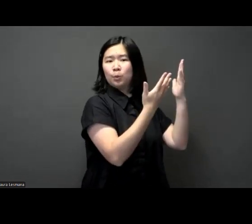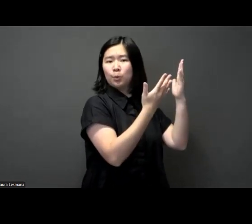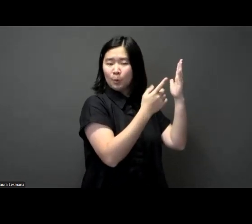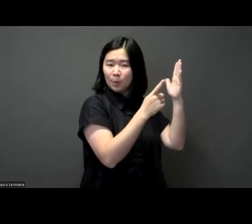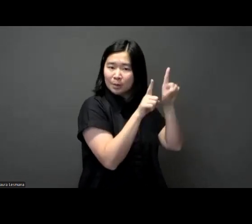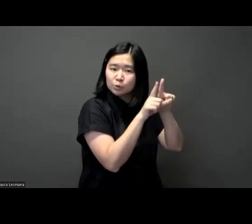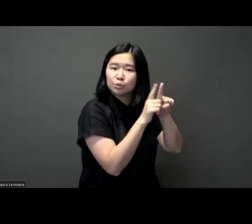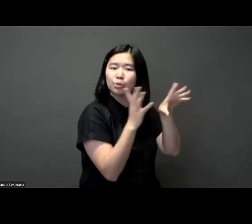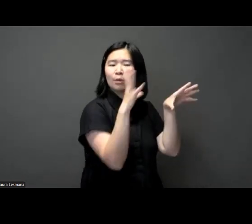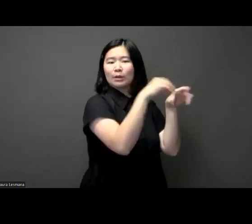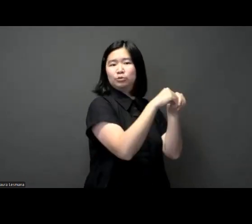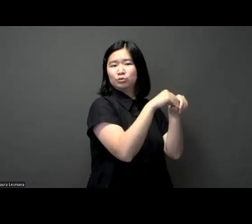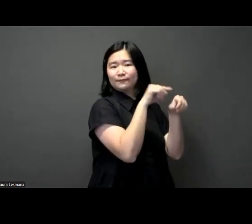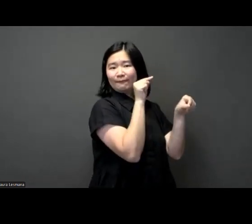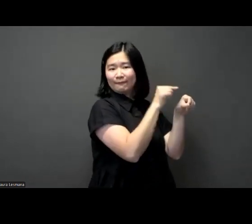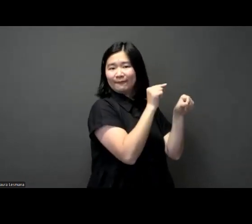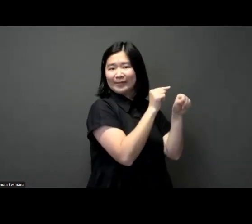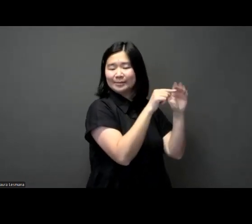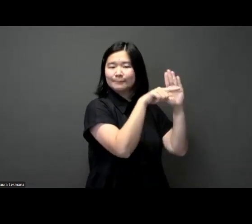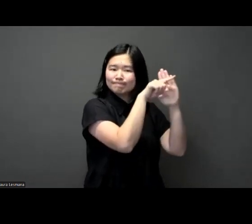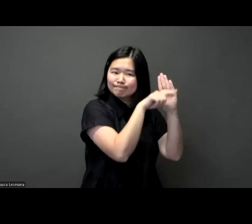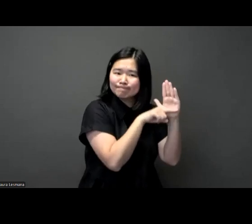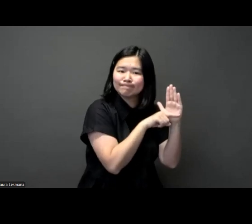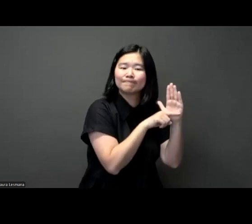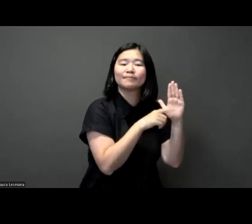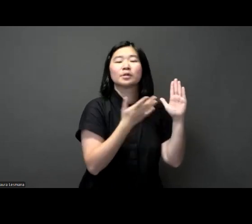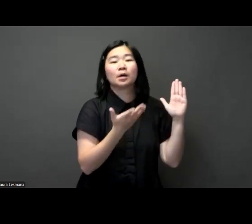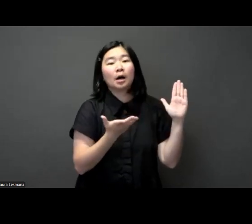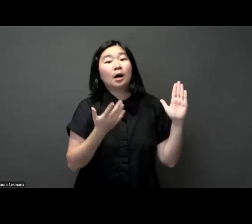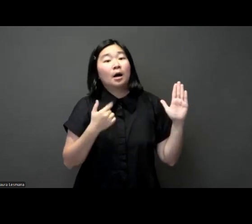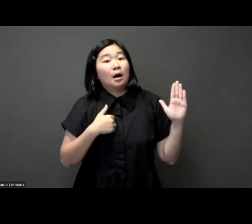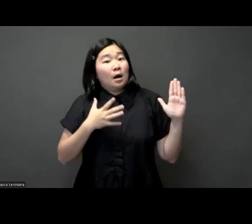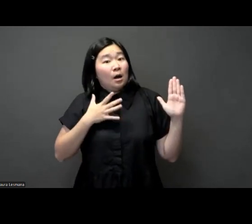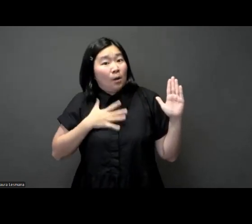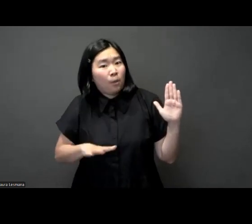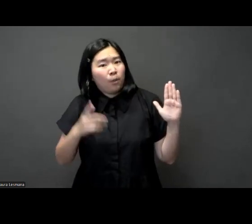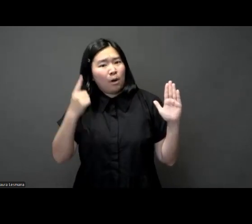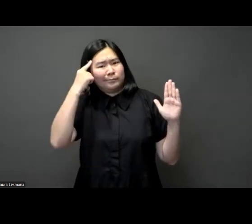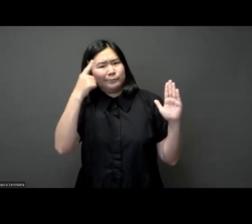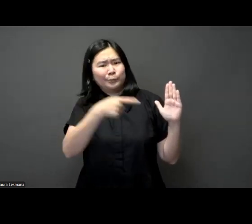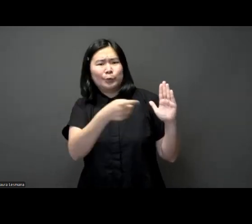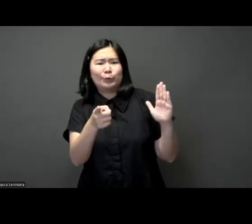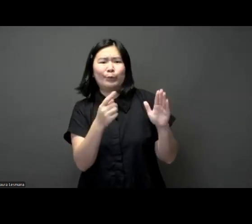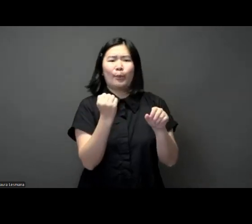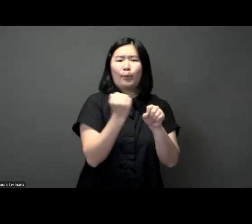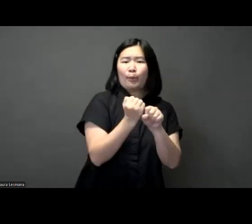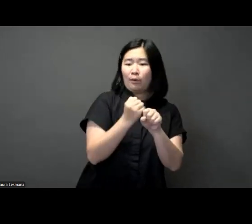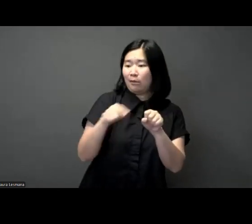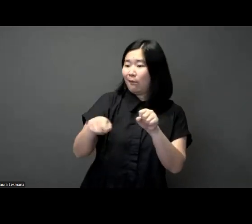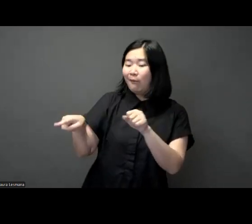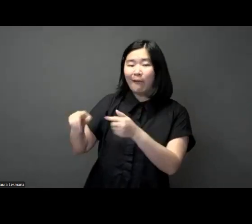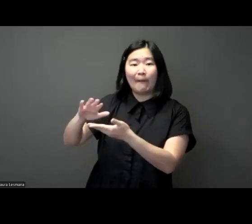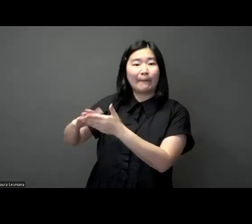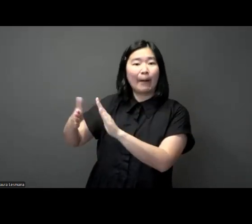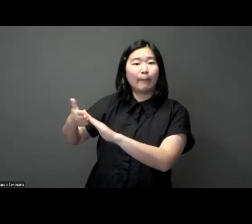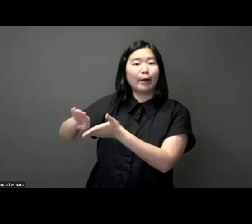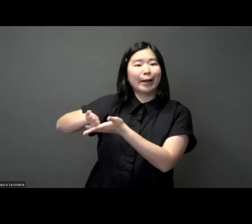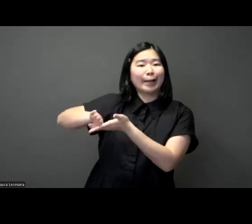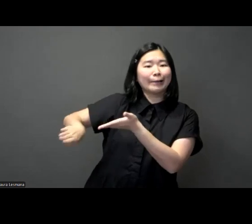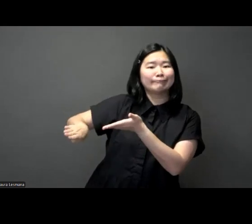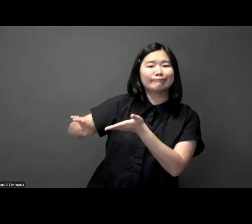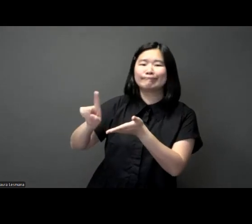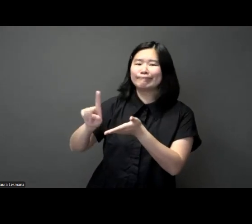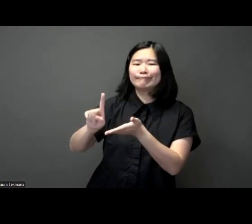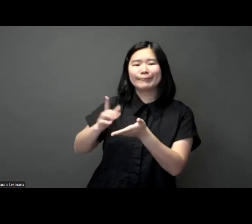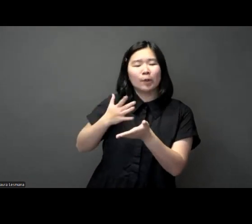no solamente necesitamos trabajar con la comunidad, pero tenemos que trabajar de una manera intersectorial en